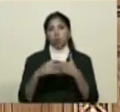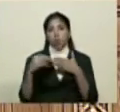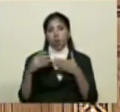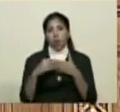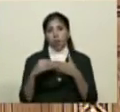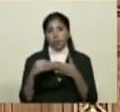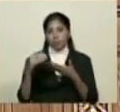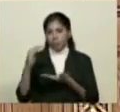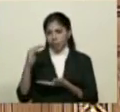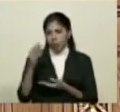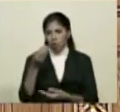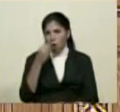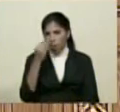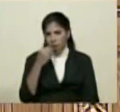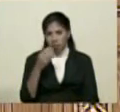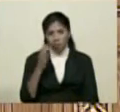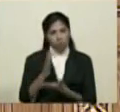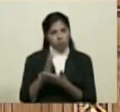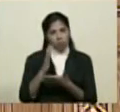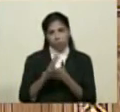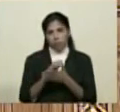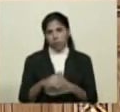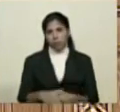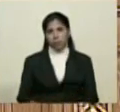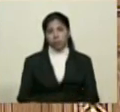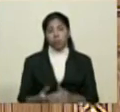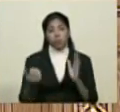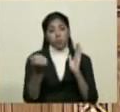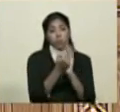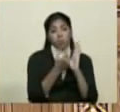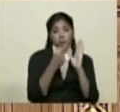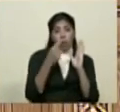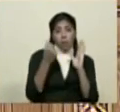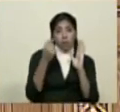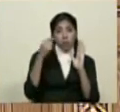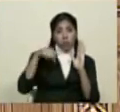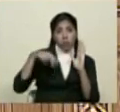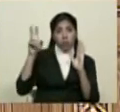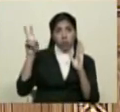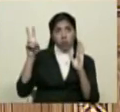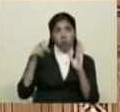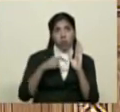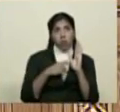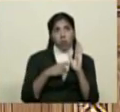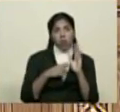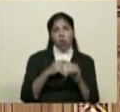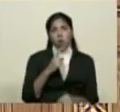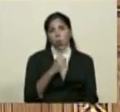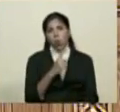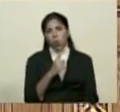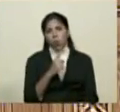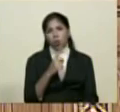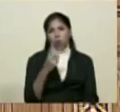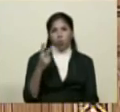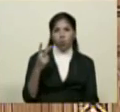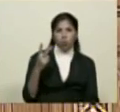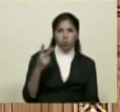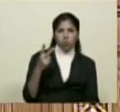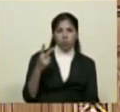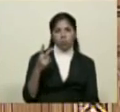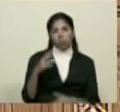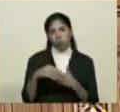alimento el precio referencial de ese producto era entre 1 y 2 dólares por kilogramo